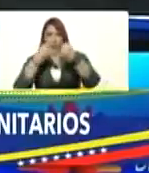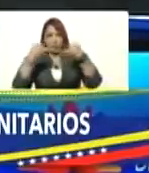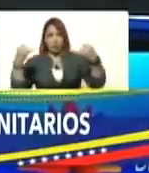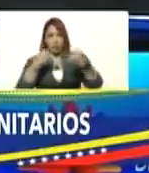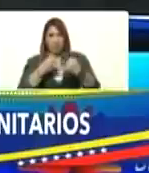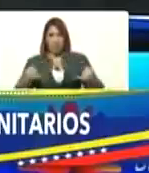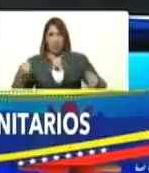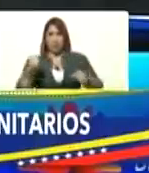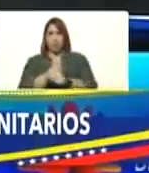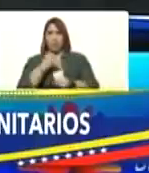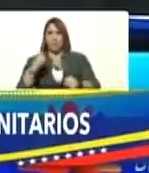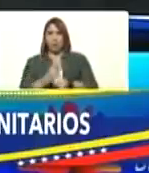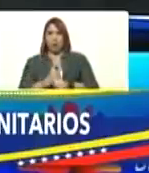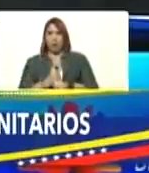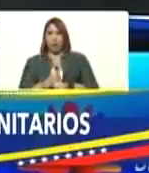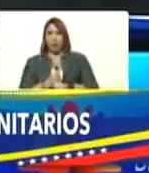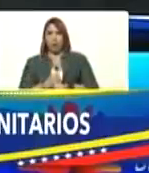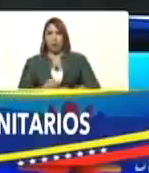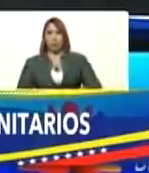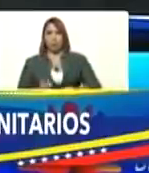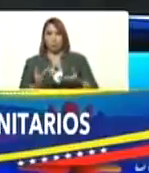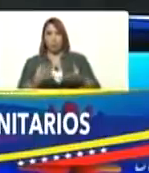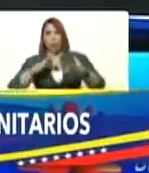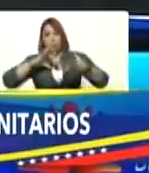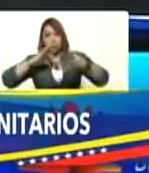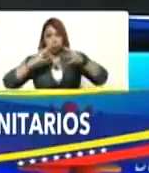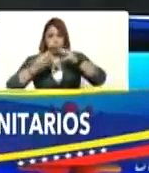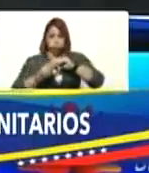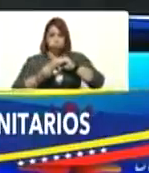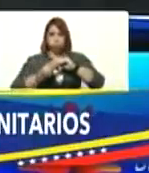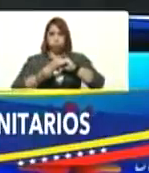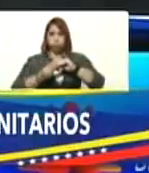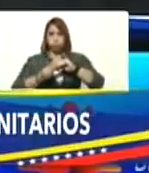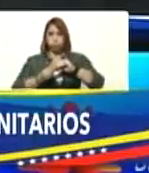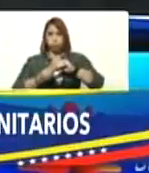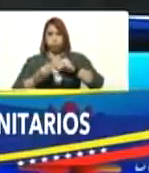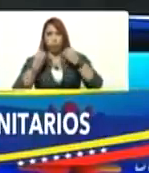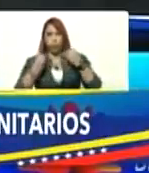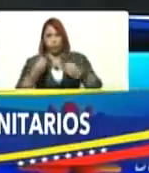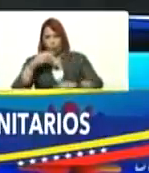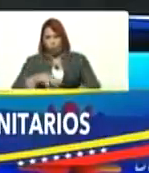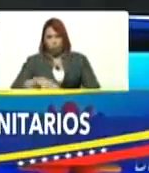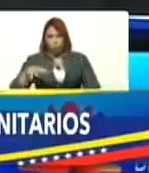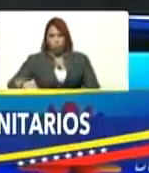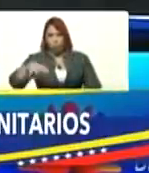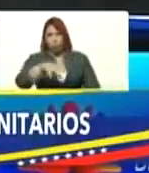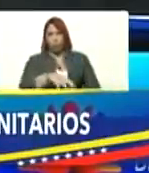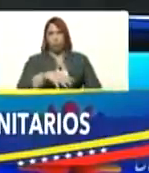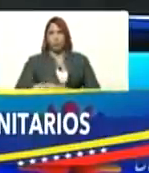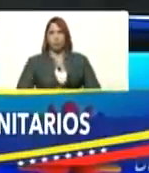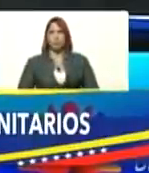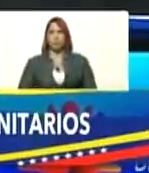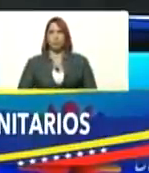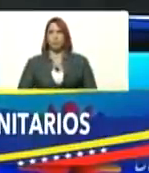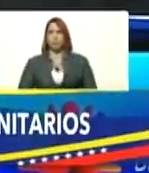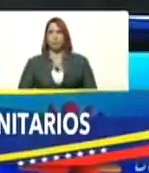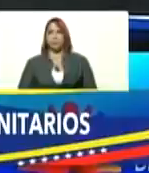de trabajo y las va adaptando a su estado, a su región.